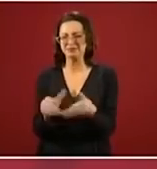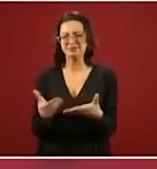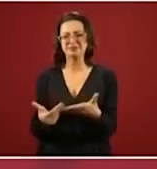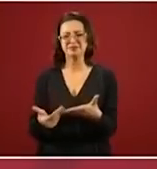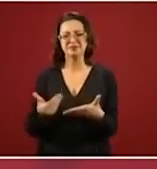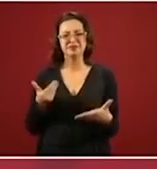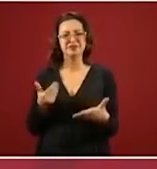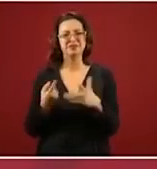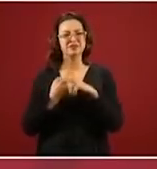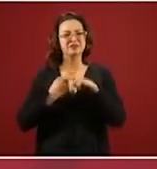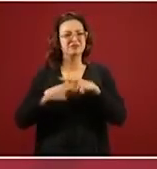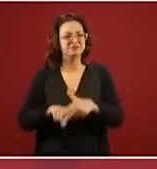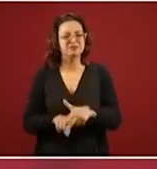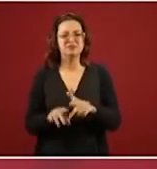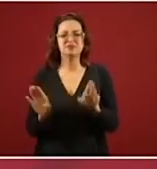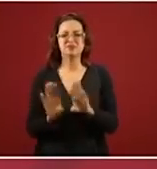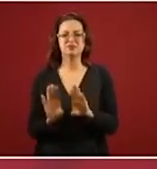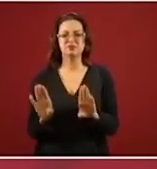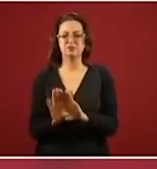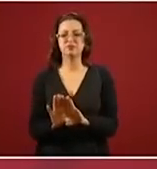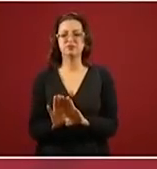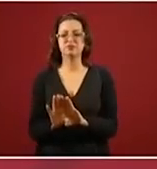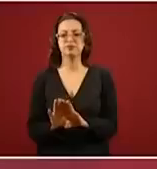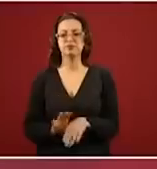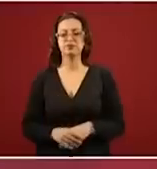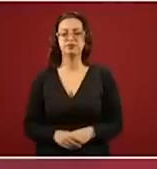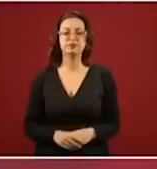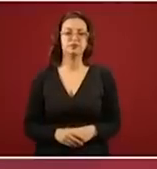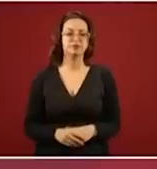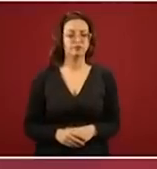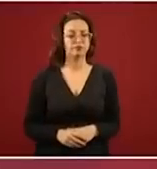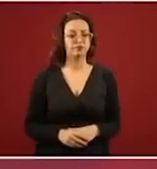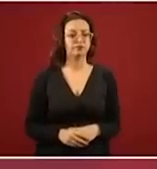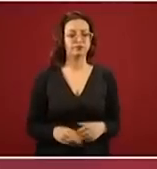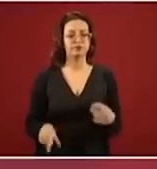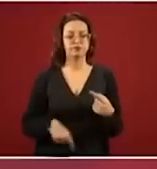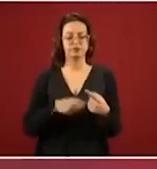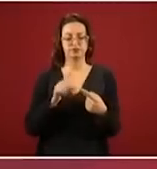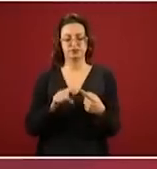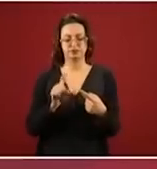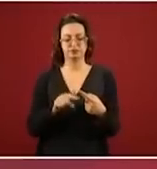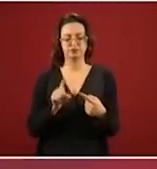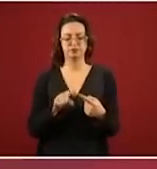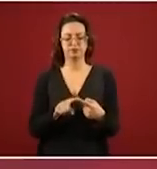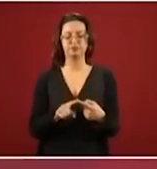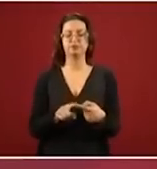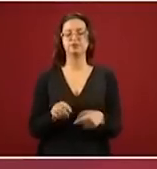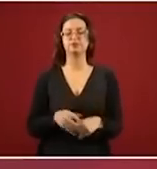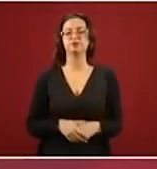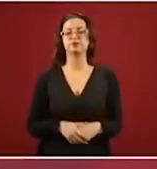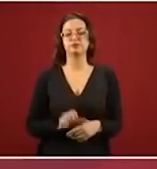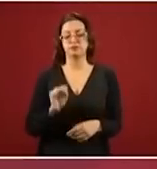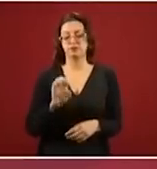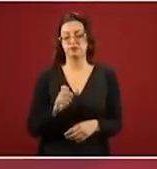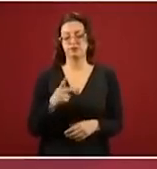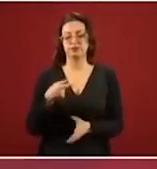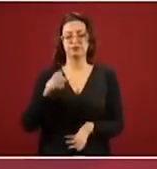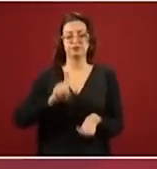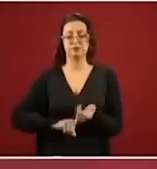tragedias en primer lugar en la secretaria del fin de semana estuvimos revisando